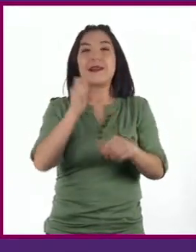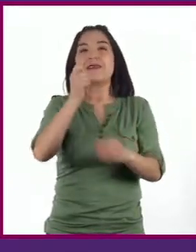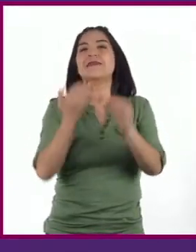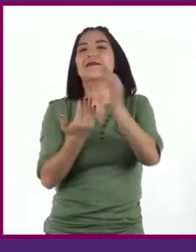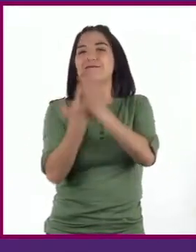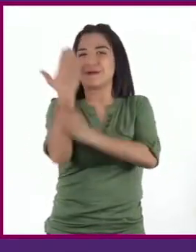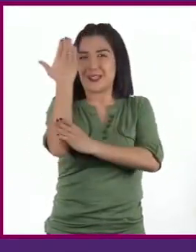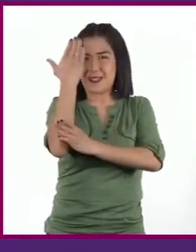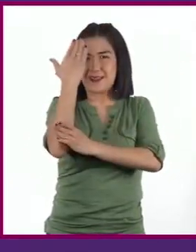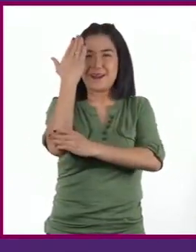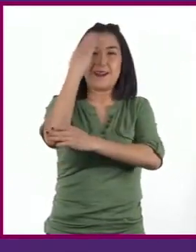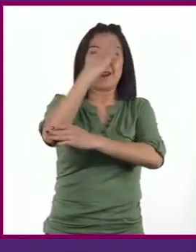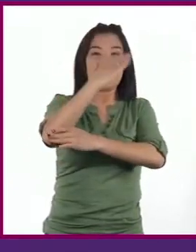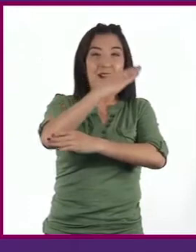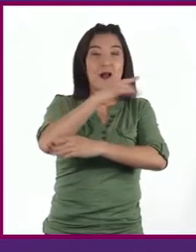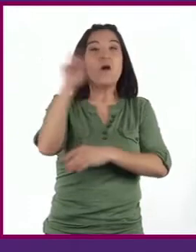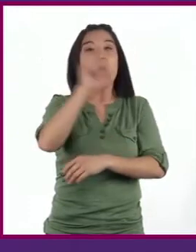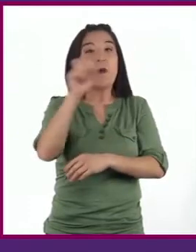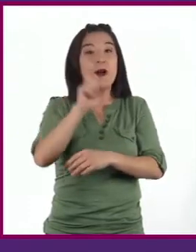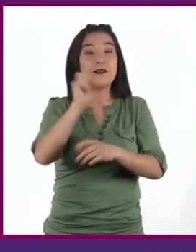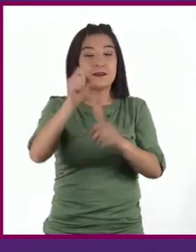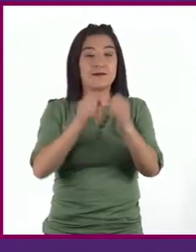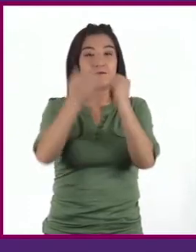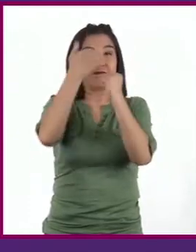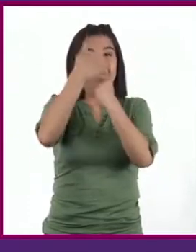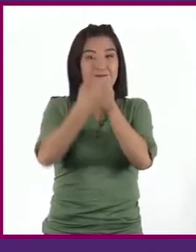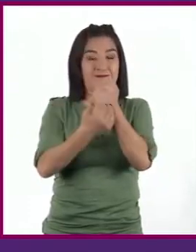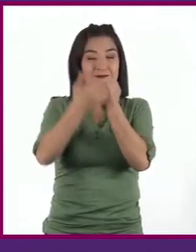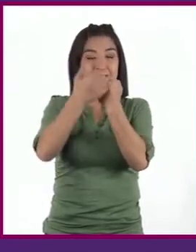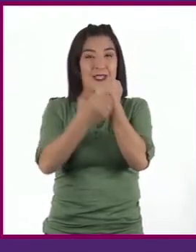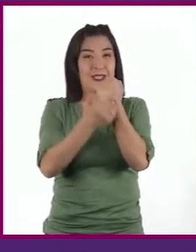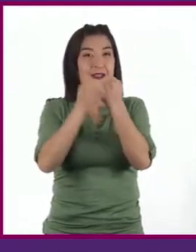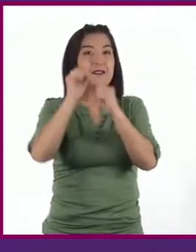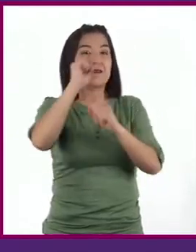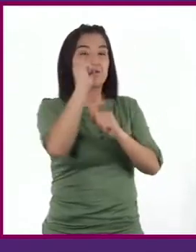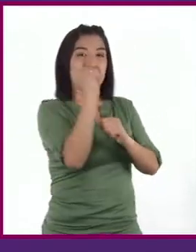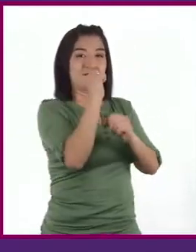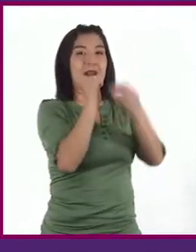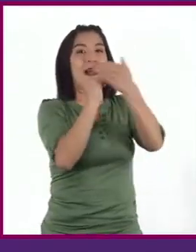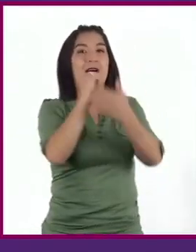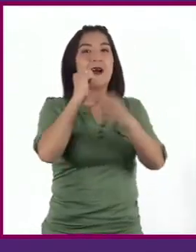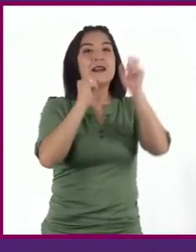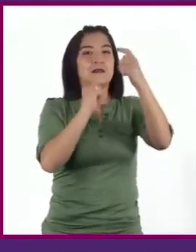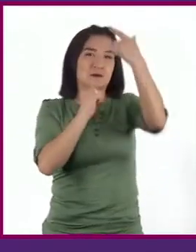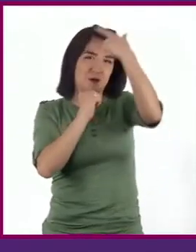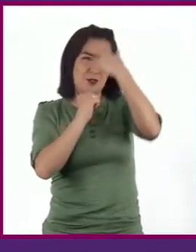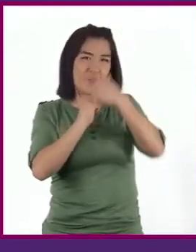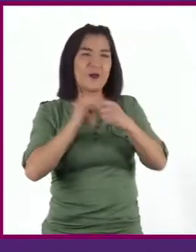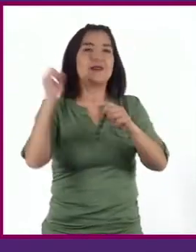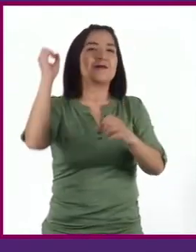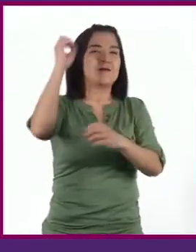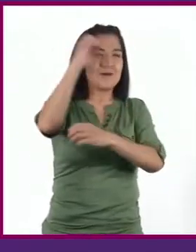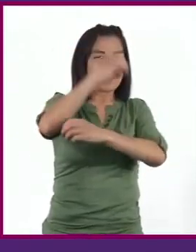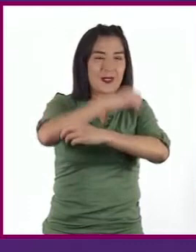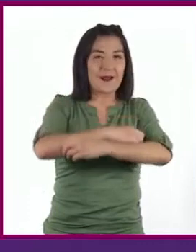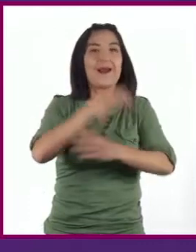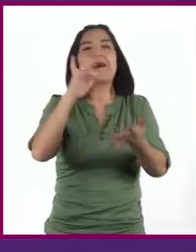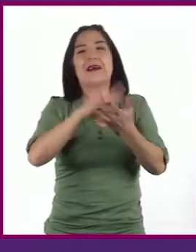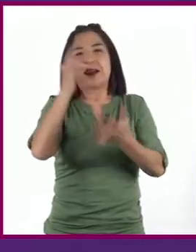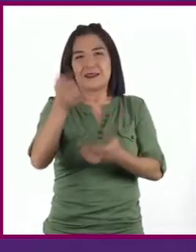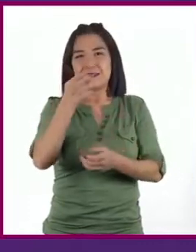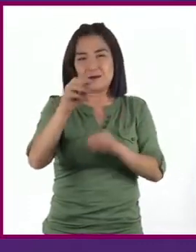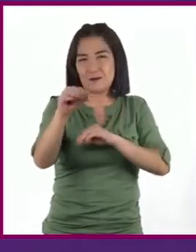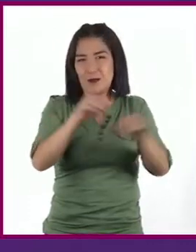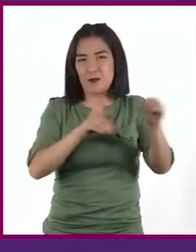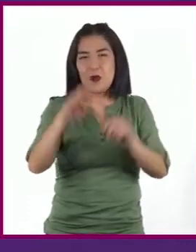día, mientras que la parte contraria es de noche. Gracias al movimiento de rotación, hace